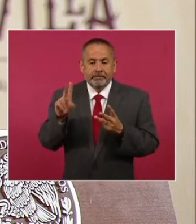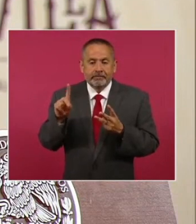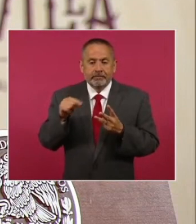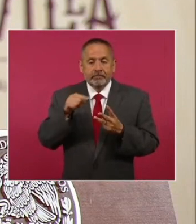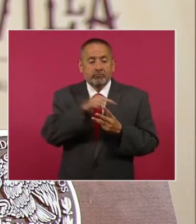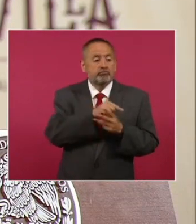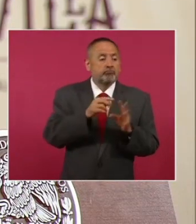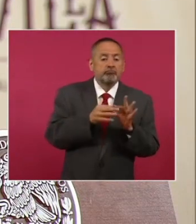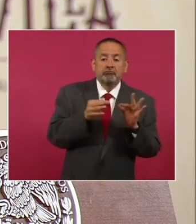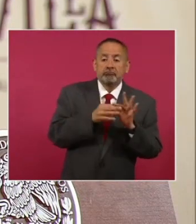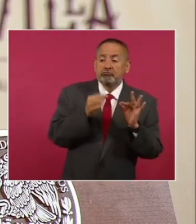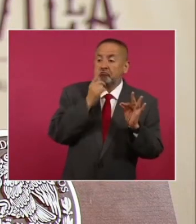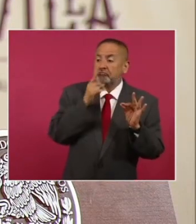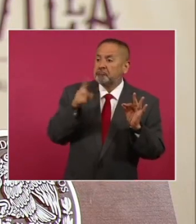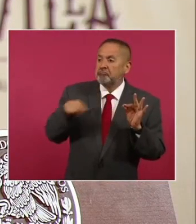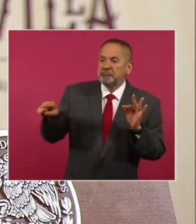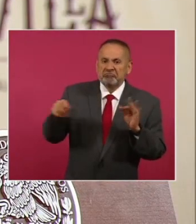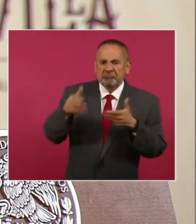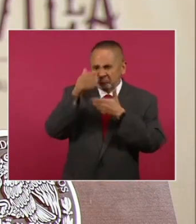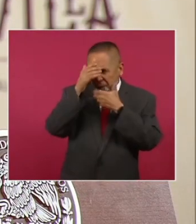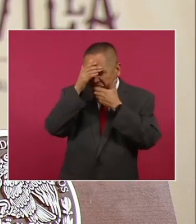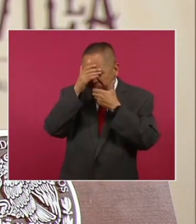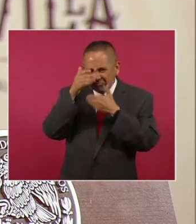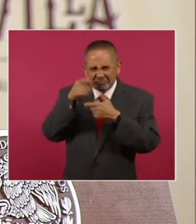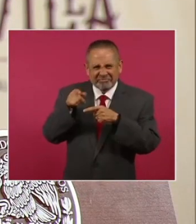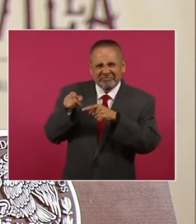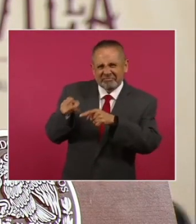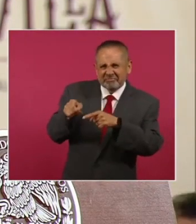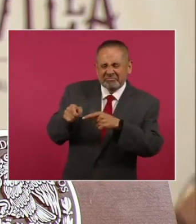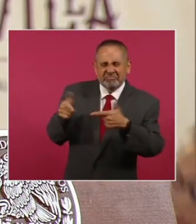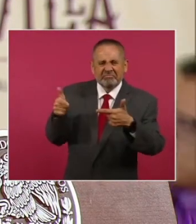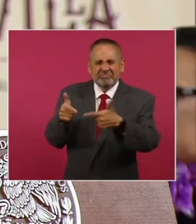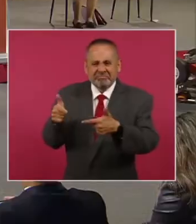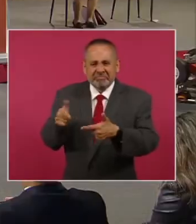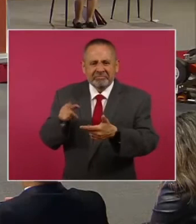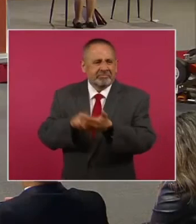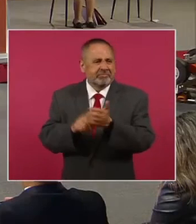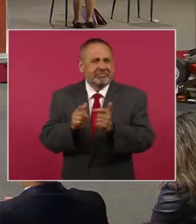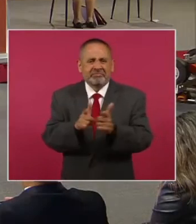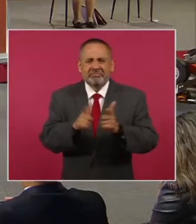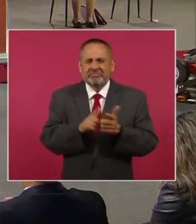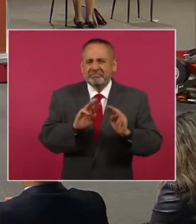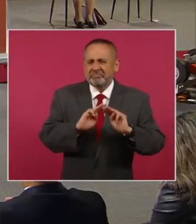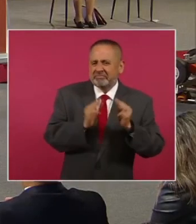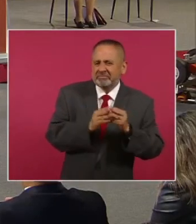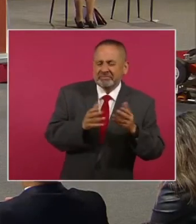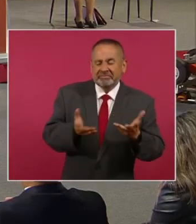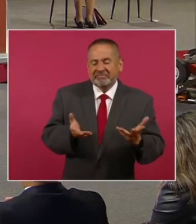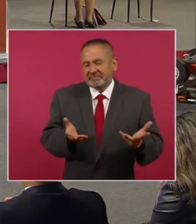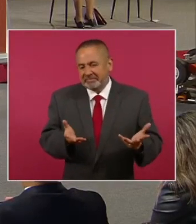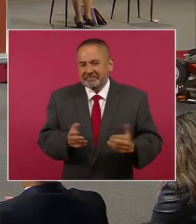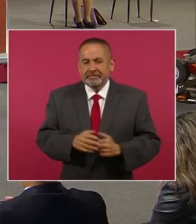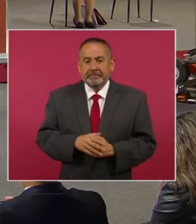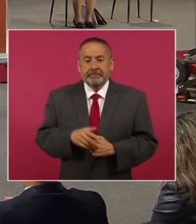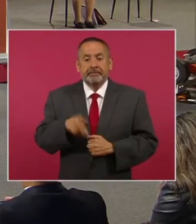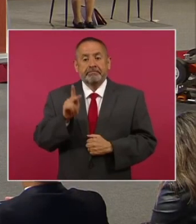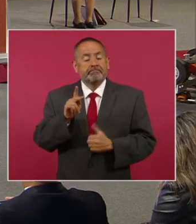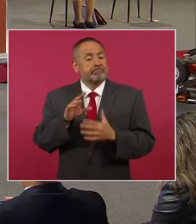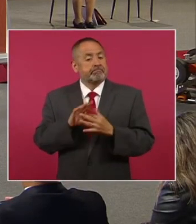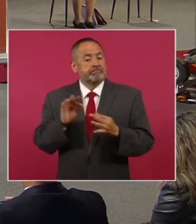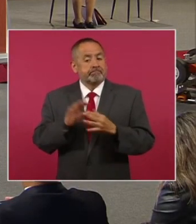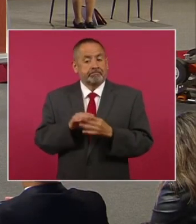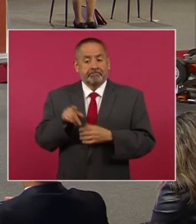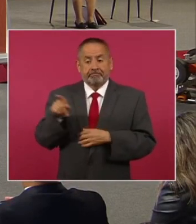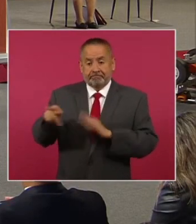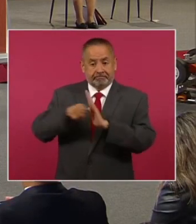presuntos actos de terrorismo realizados por los cárteles. Sin embargo, el escenario pintado por el medio